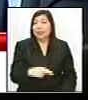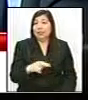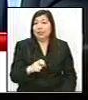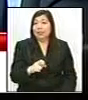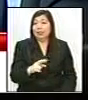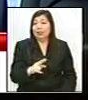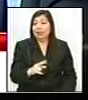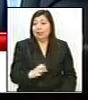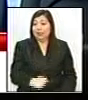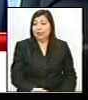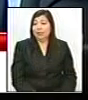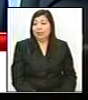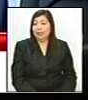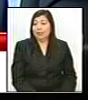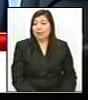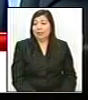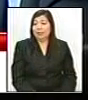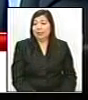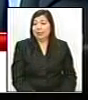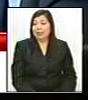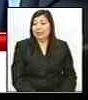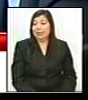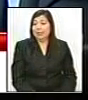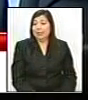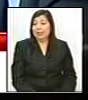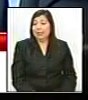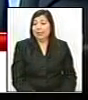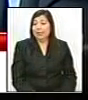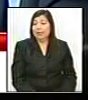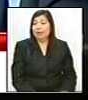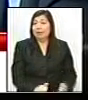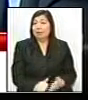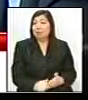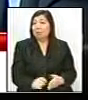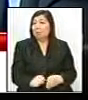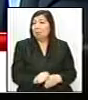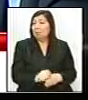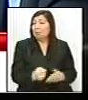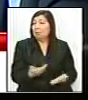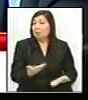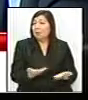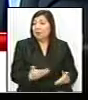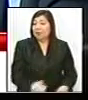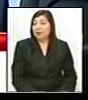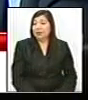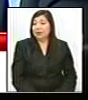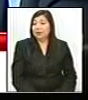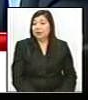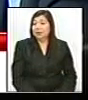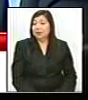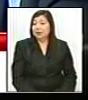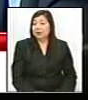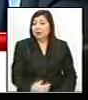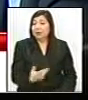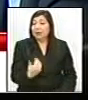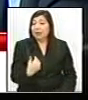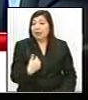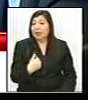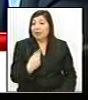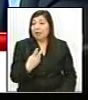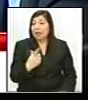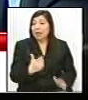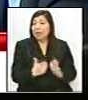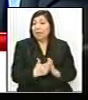parques industriales, hablaba hace un momento, considerando que prácticamente son, que no son parques industriales porque tienen su ley